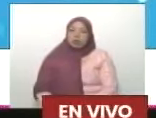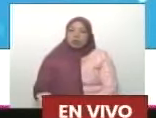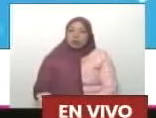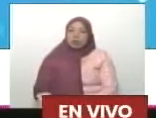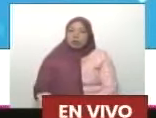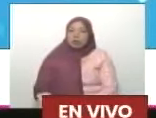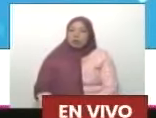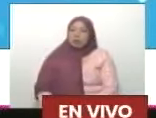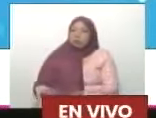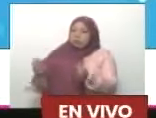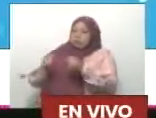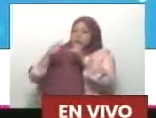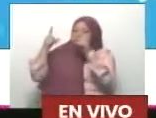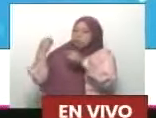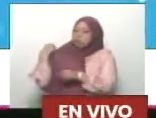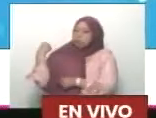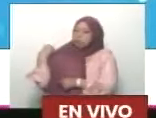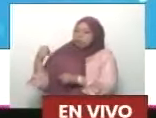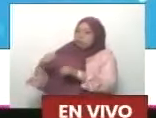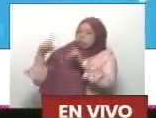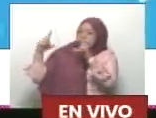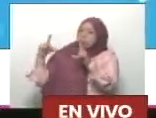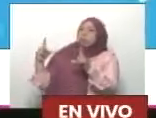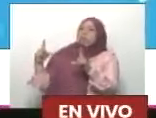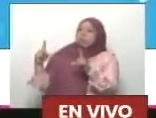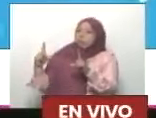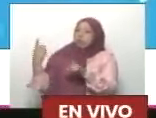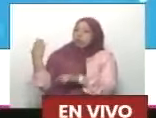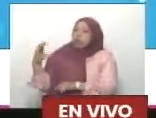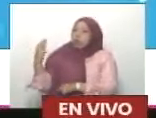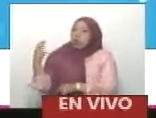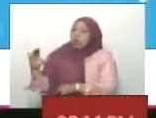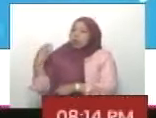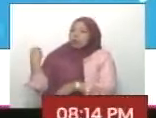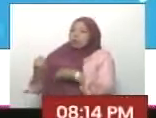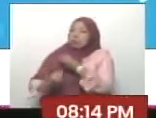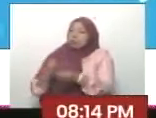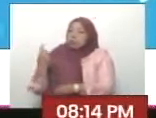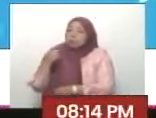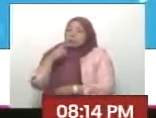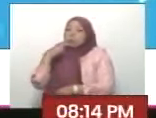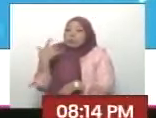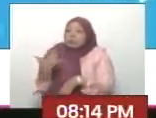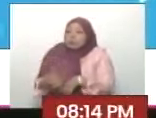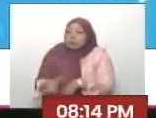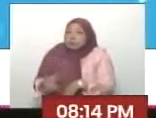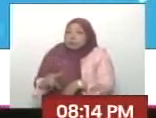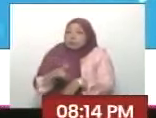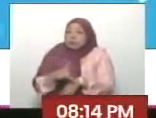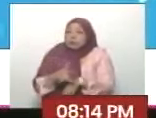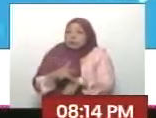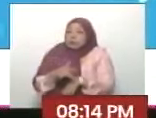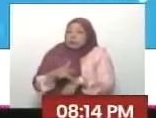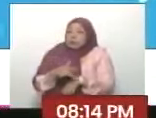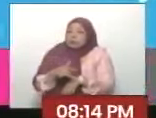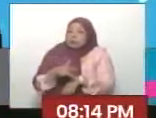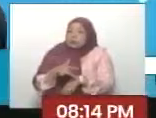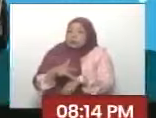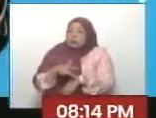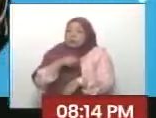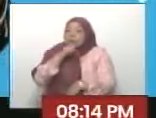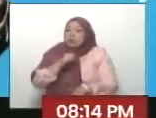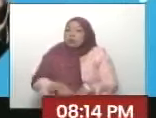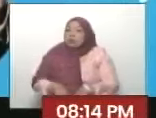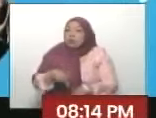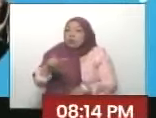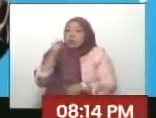Una advertencia. Y sabemos que en Colombia cuando se hacen ese tipo de amenazas, lamentablemente la historia